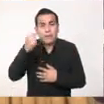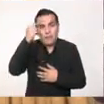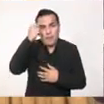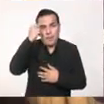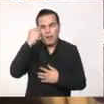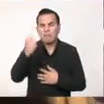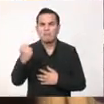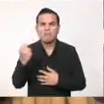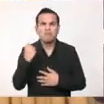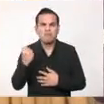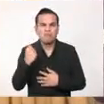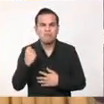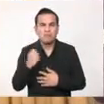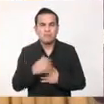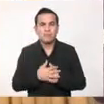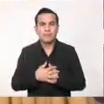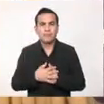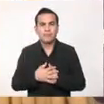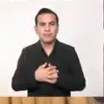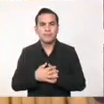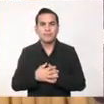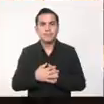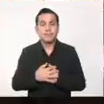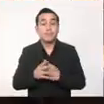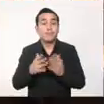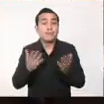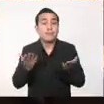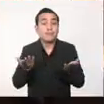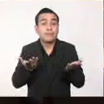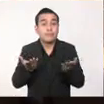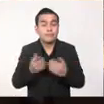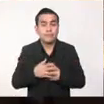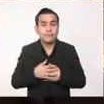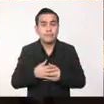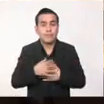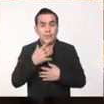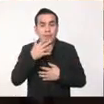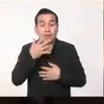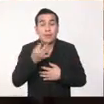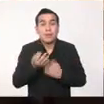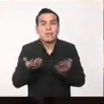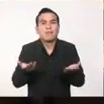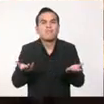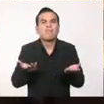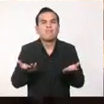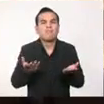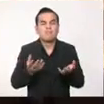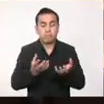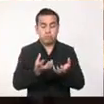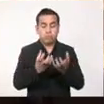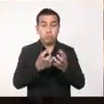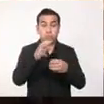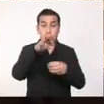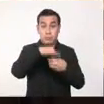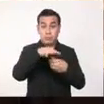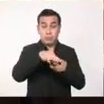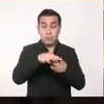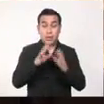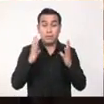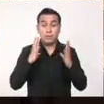es importantísimo de que cuando existe una gran mayoría por parte de este